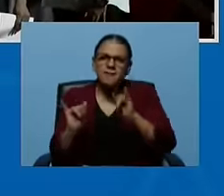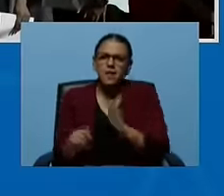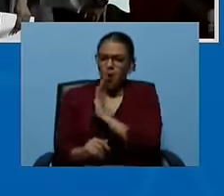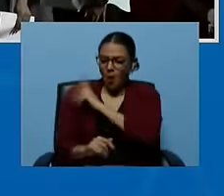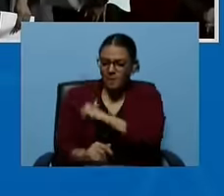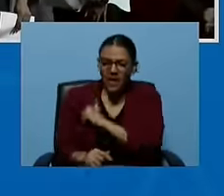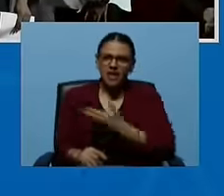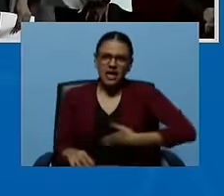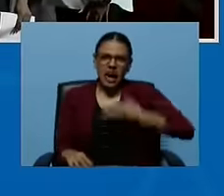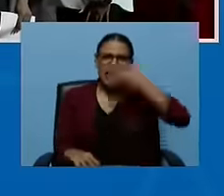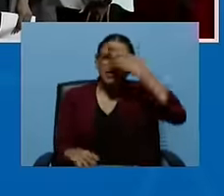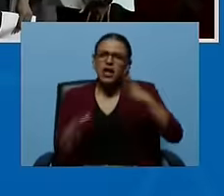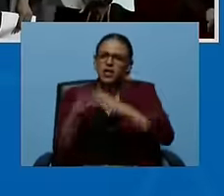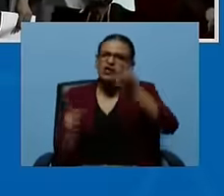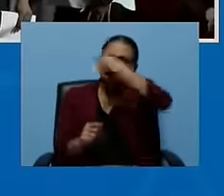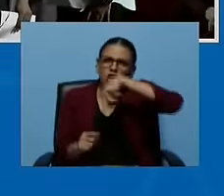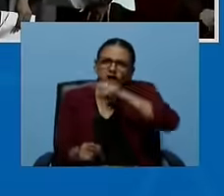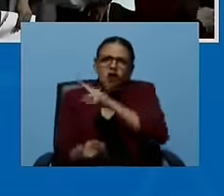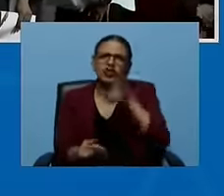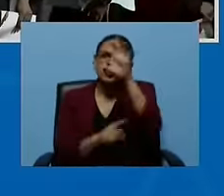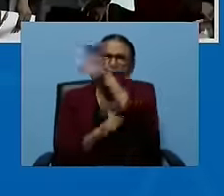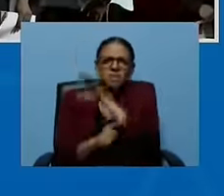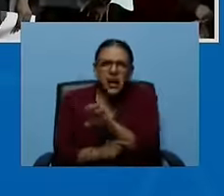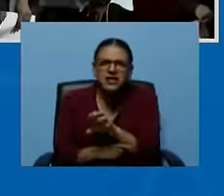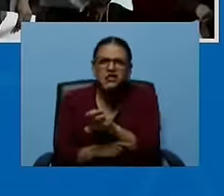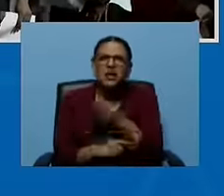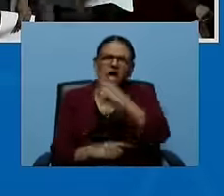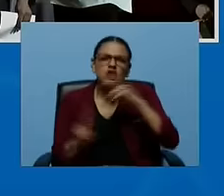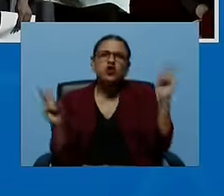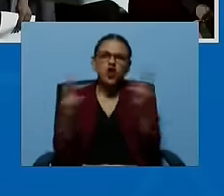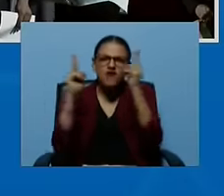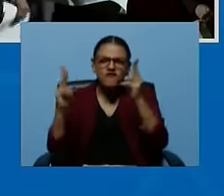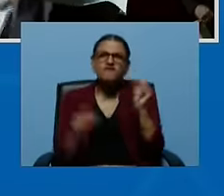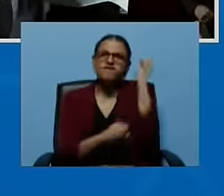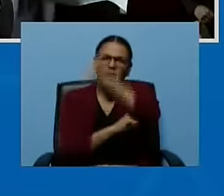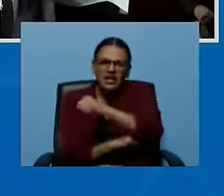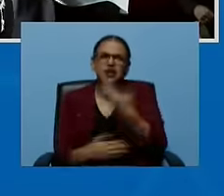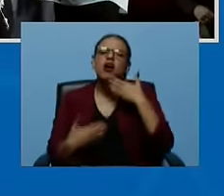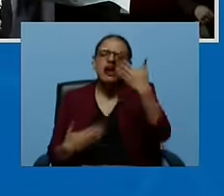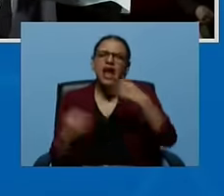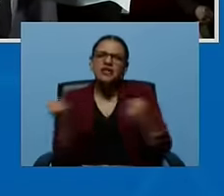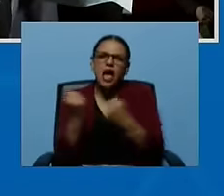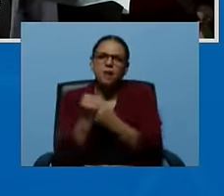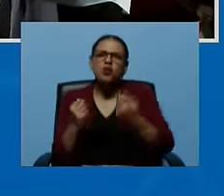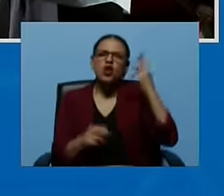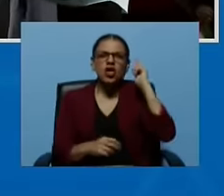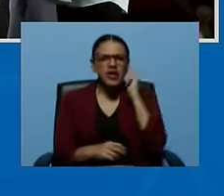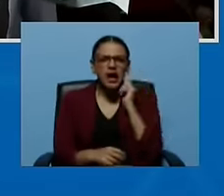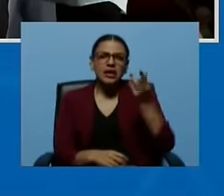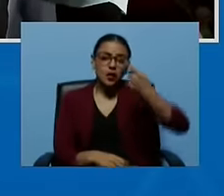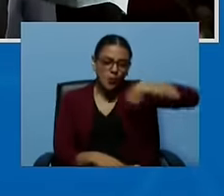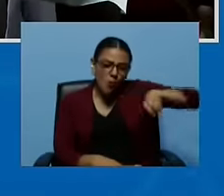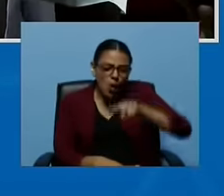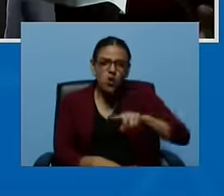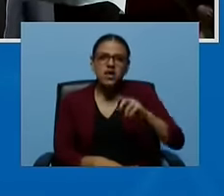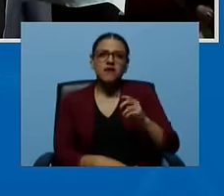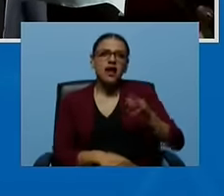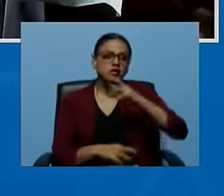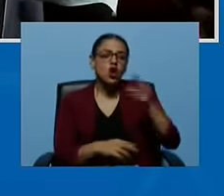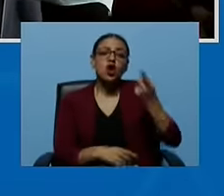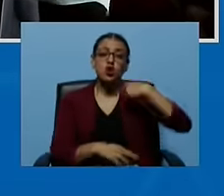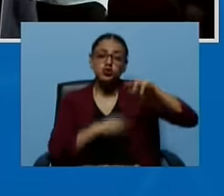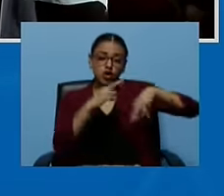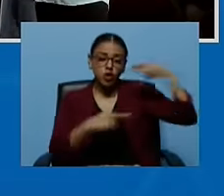el Líbano, Siria, todos estos países vencerán gracias al apoyo de la Revolución Bolivariana. Gracias